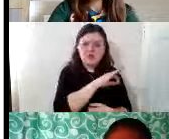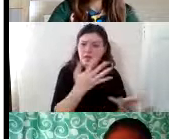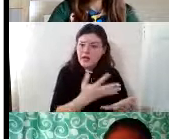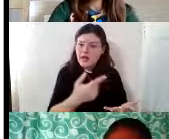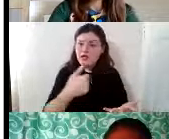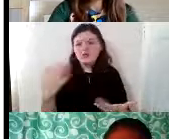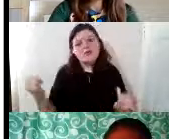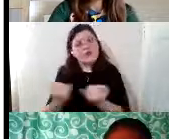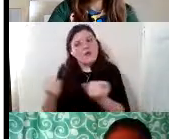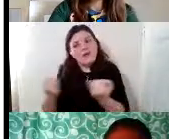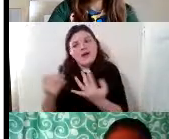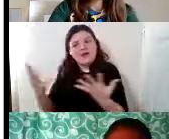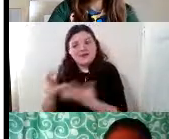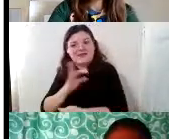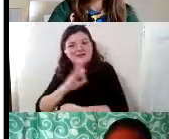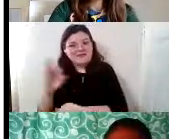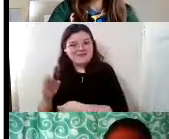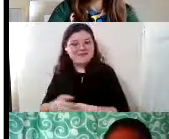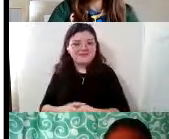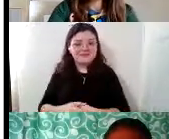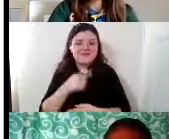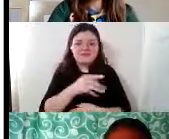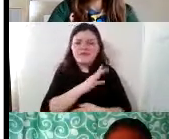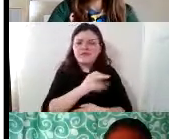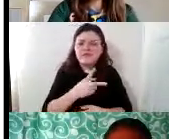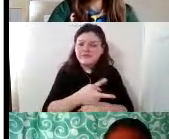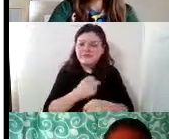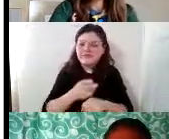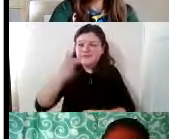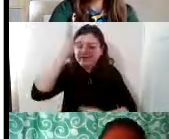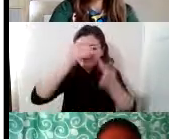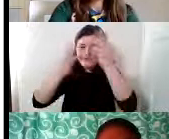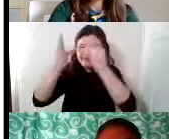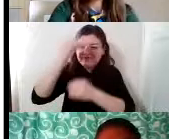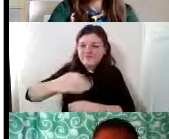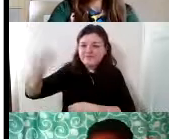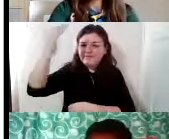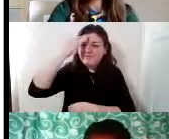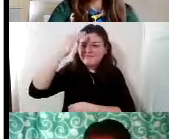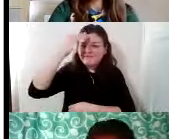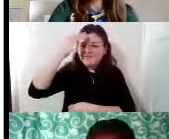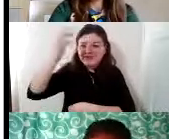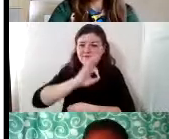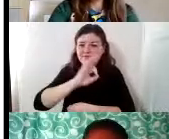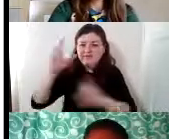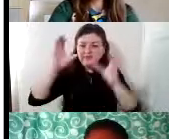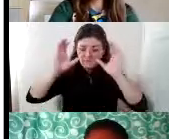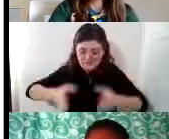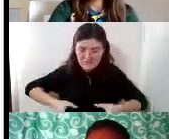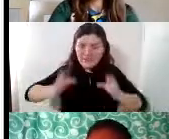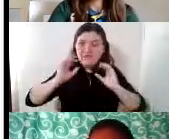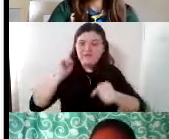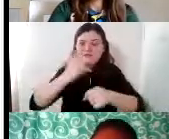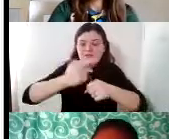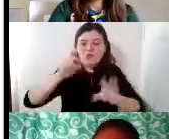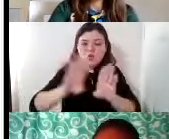hacer. Te invita al autoconocimiento, importante, el poder descubrirnos, el poder reflejarnos en los personajes